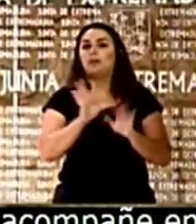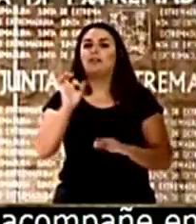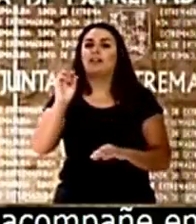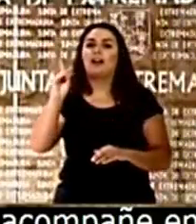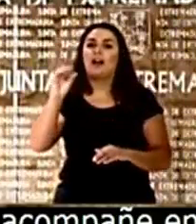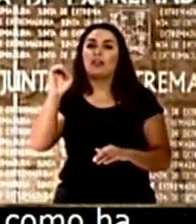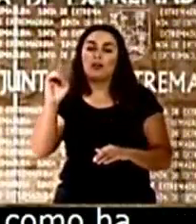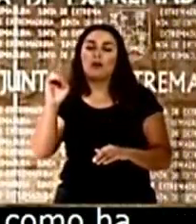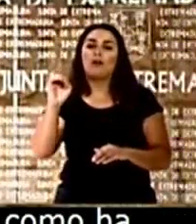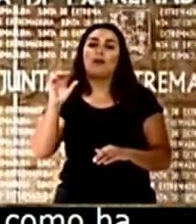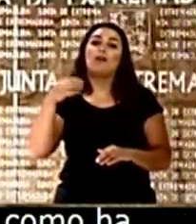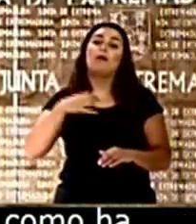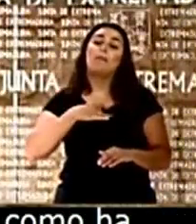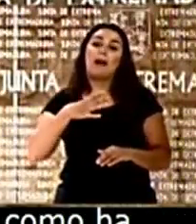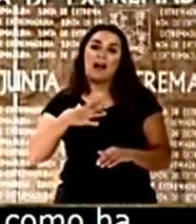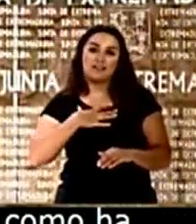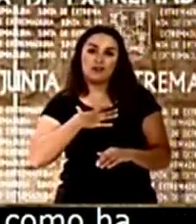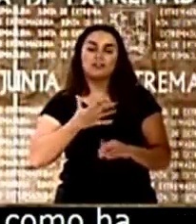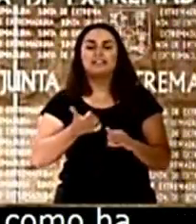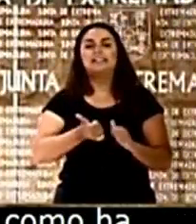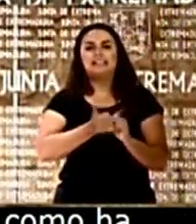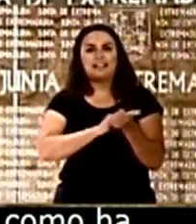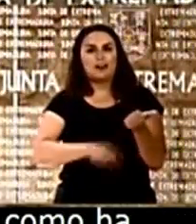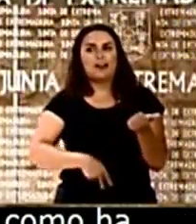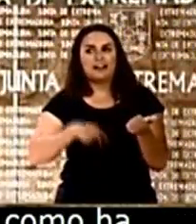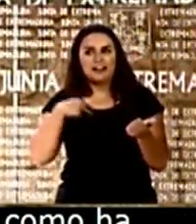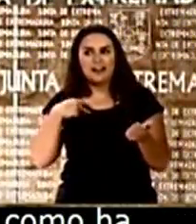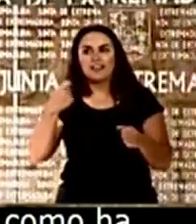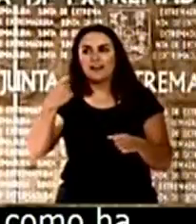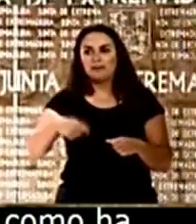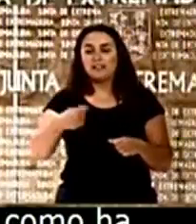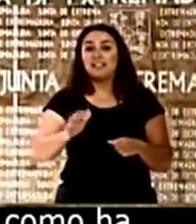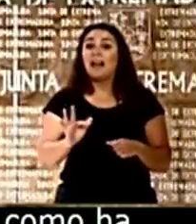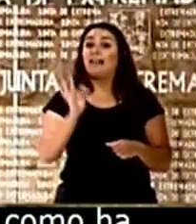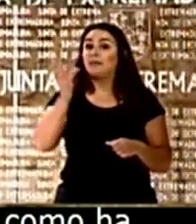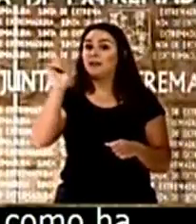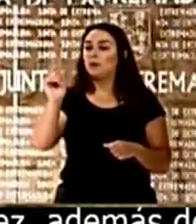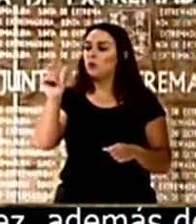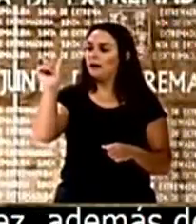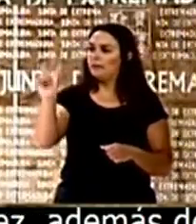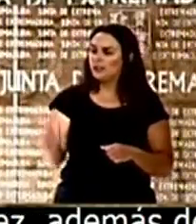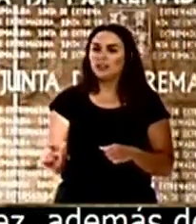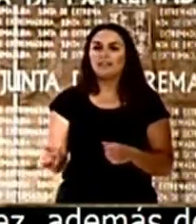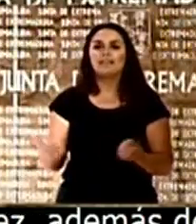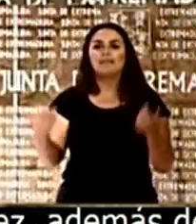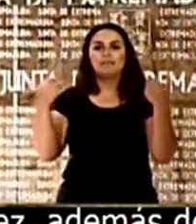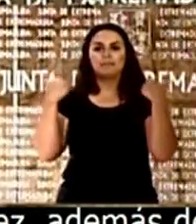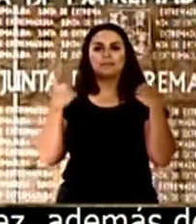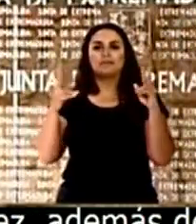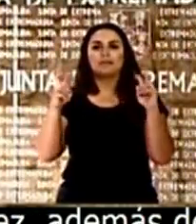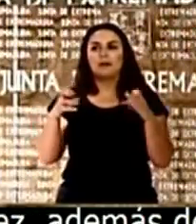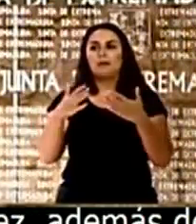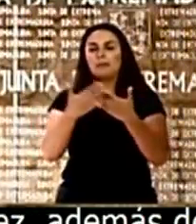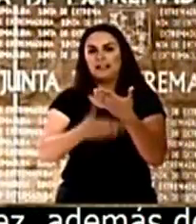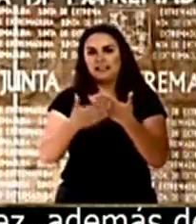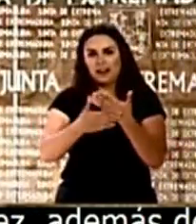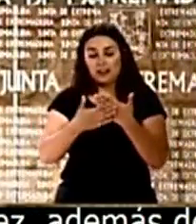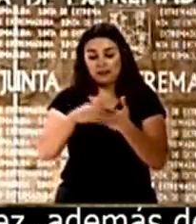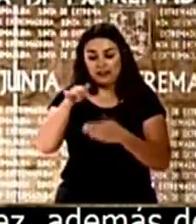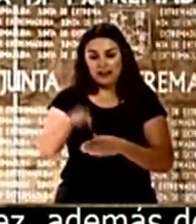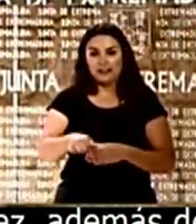Blanco Fernández, además de ser el secretario general de la Presidencia, es la persona encargada en esta Administración, en este